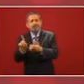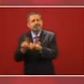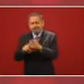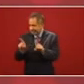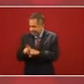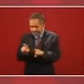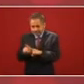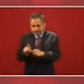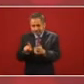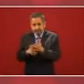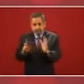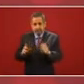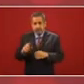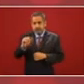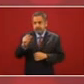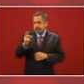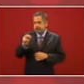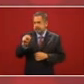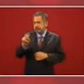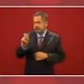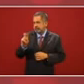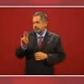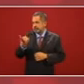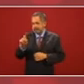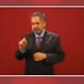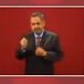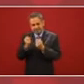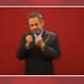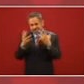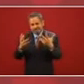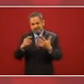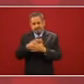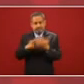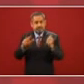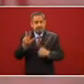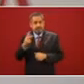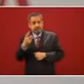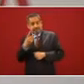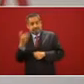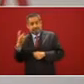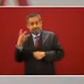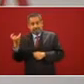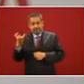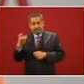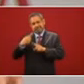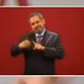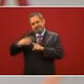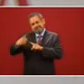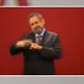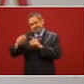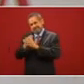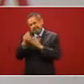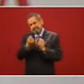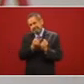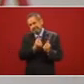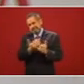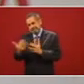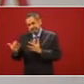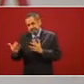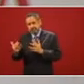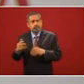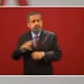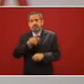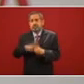y adenovirus e innumerables, más de 300 virus de ocurrencia común en